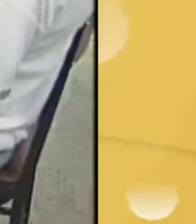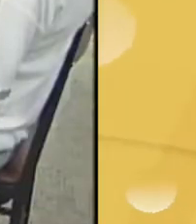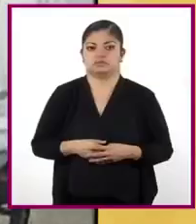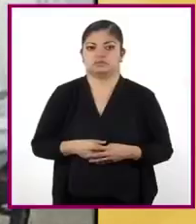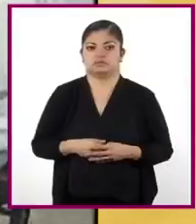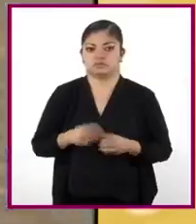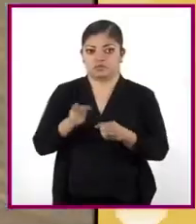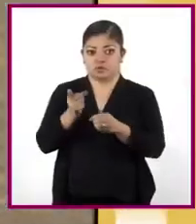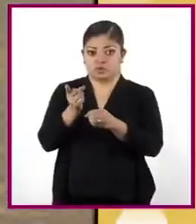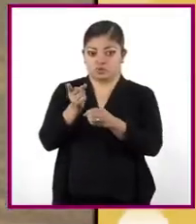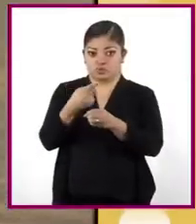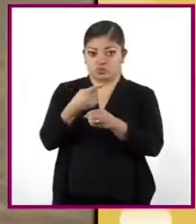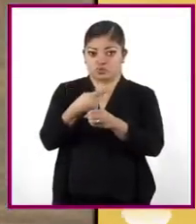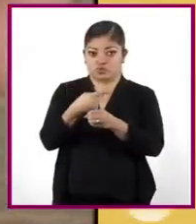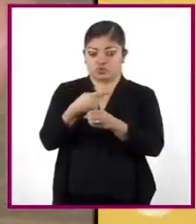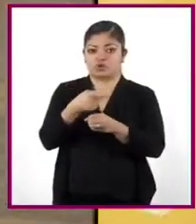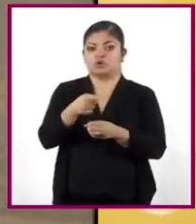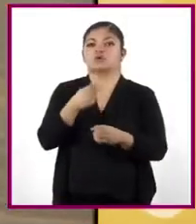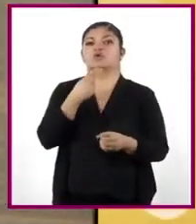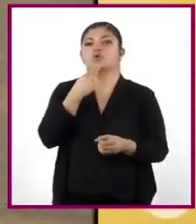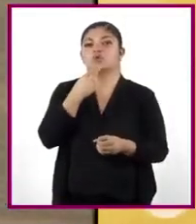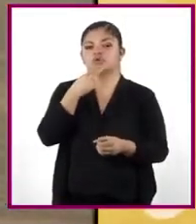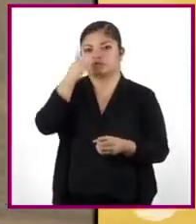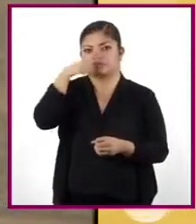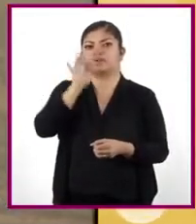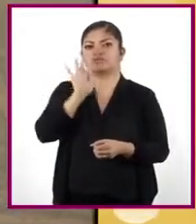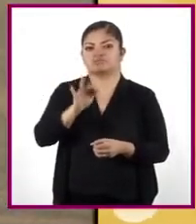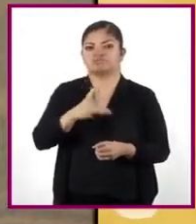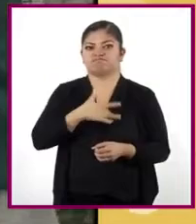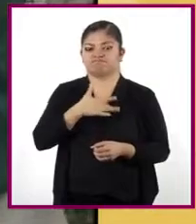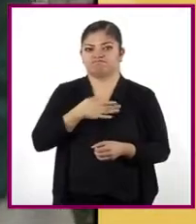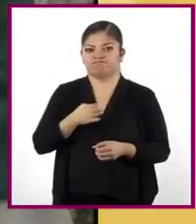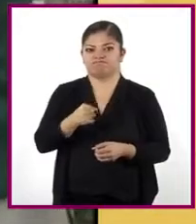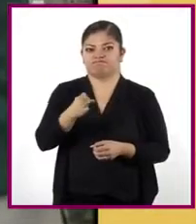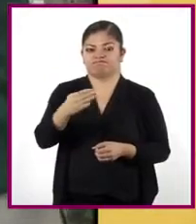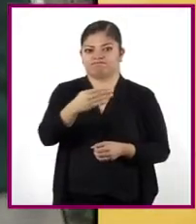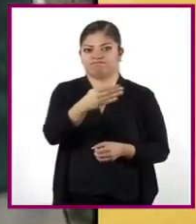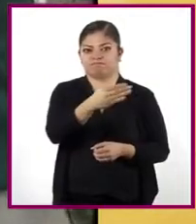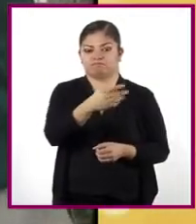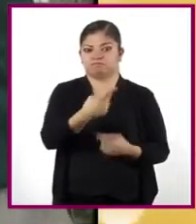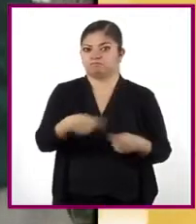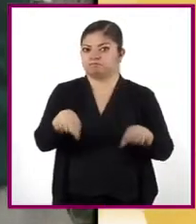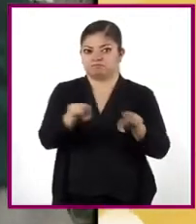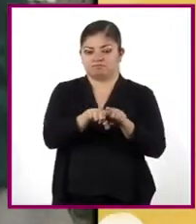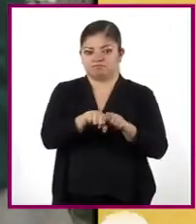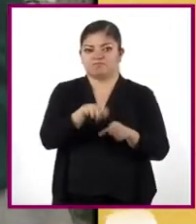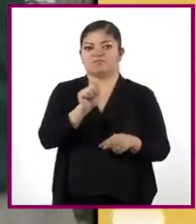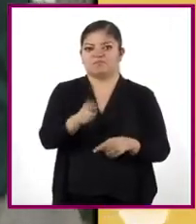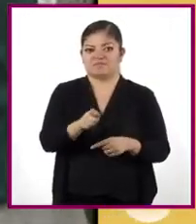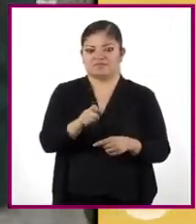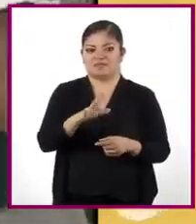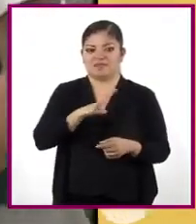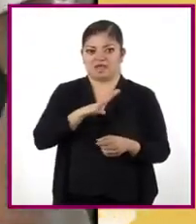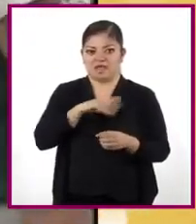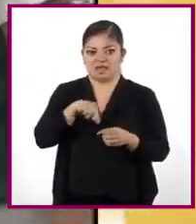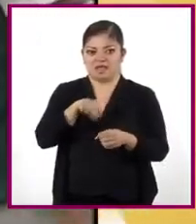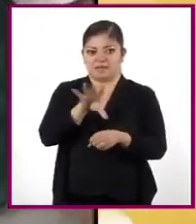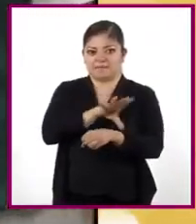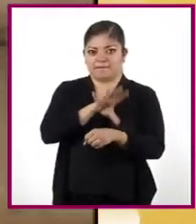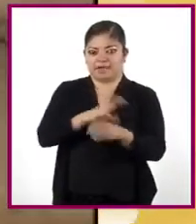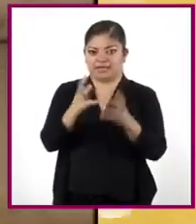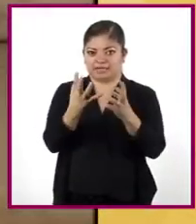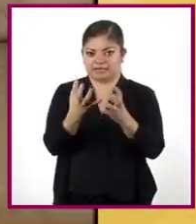La brújula es un dispositivo útil para orientarse, que funciona de acuerdo con las leyes y principios del magnetismo.